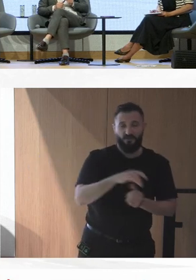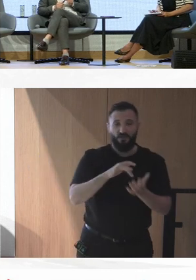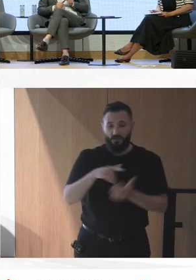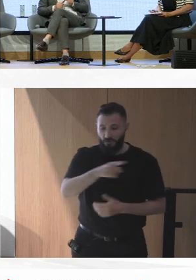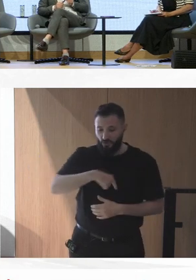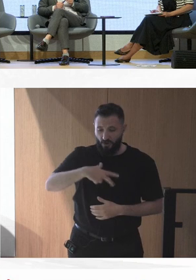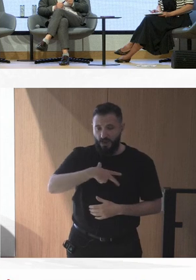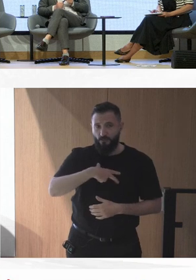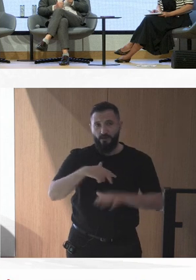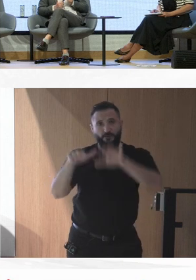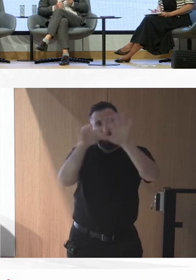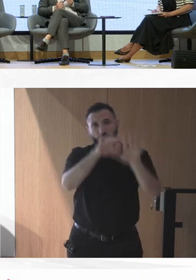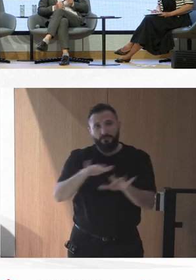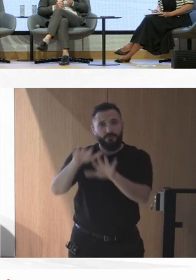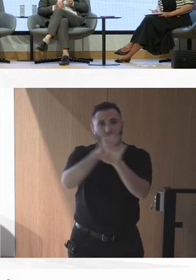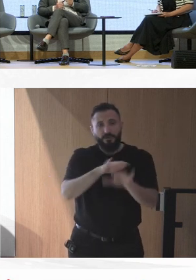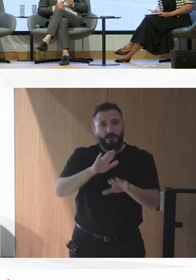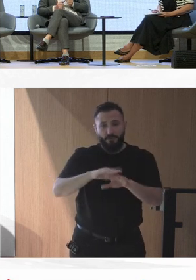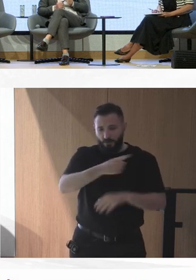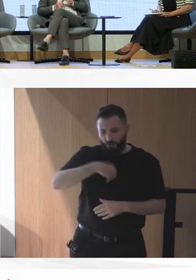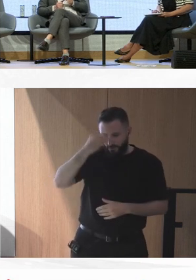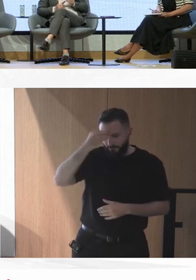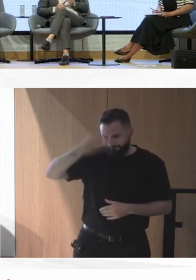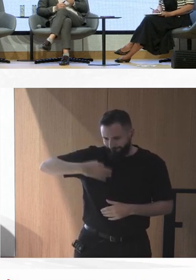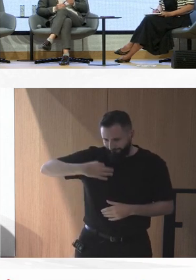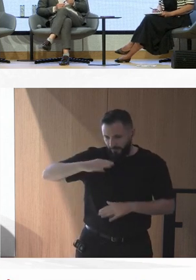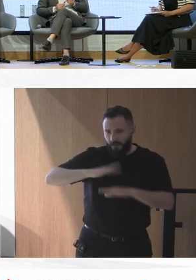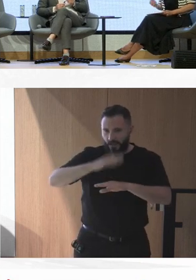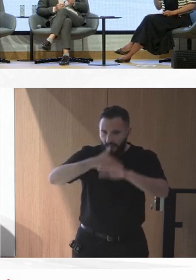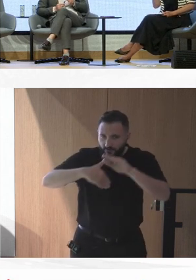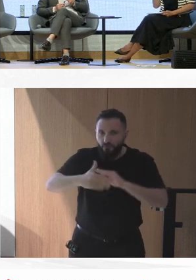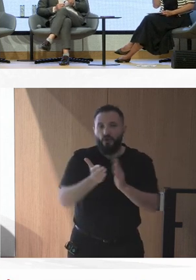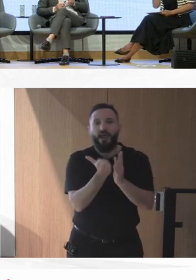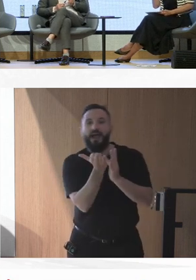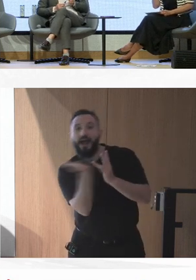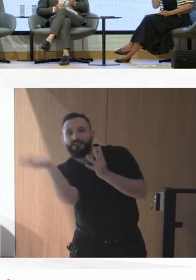los abogados de aquello que nosotros creemos hasta que tengamos algo mejor que ofrecerles.